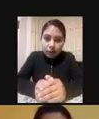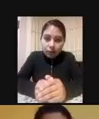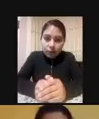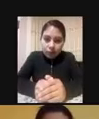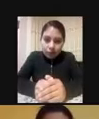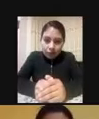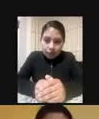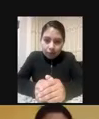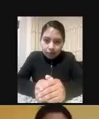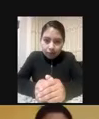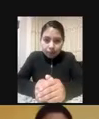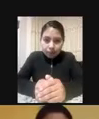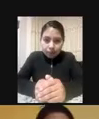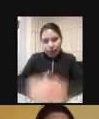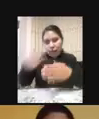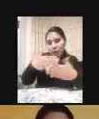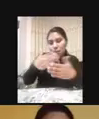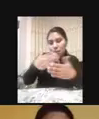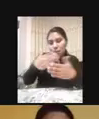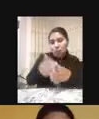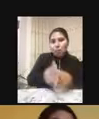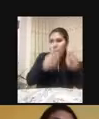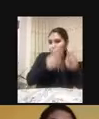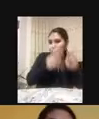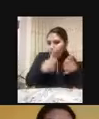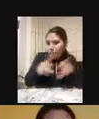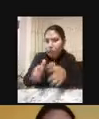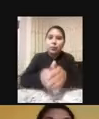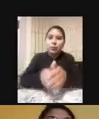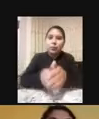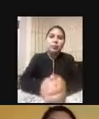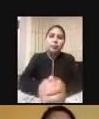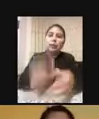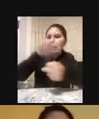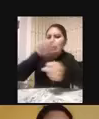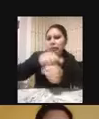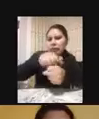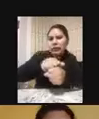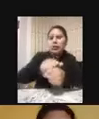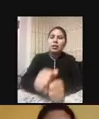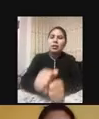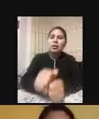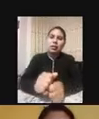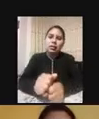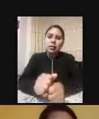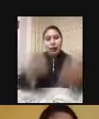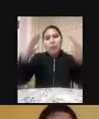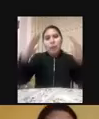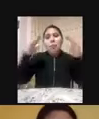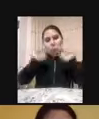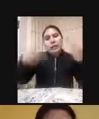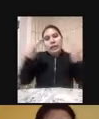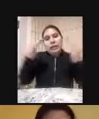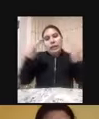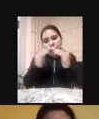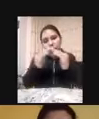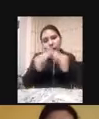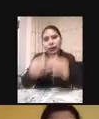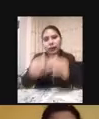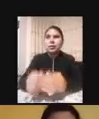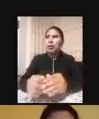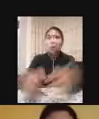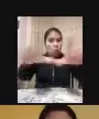proceso nos va a permitir, por ejemplo, un trabajo puede ser en sala, puede ser en casa o en un espacio que esté